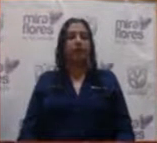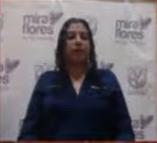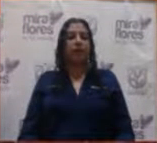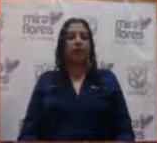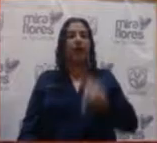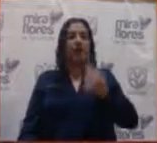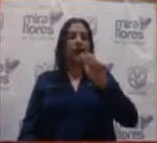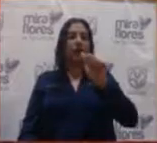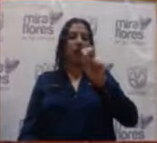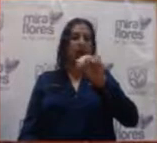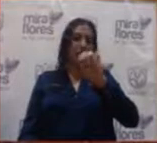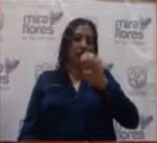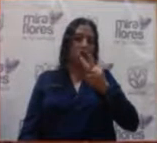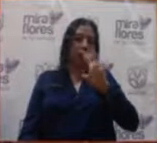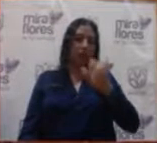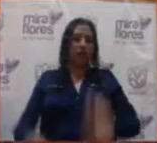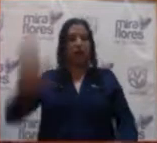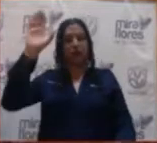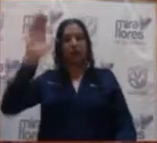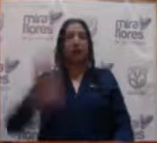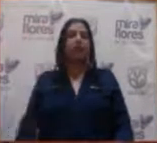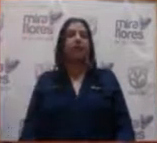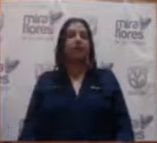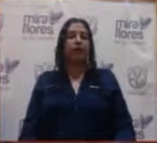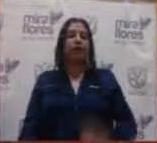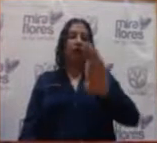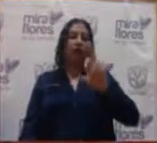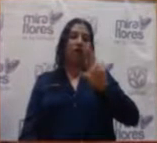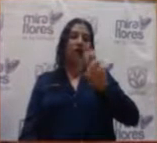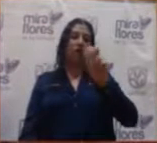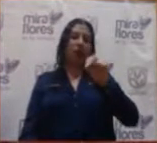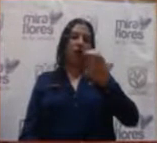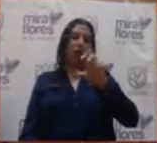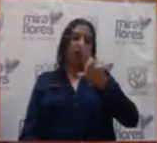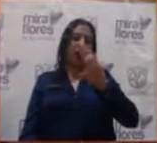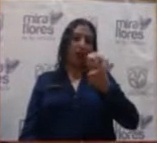señorita Daniela Lozano Vitor, señora Franca Rey Camino,